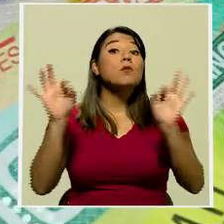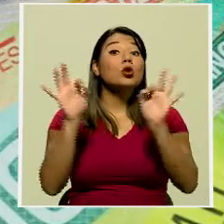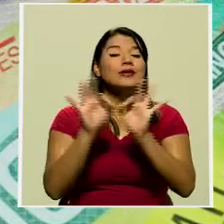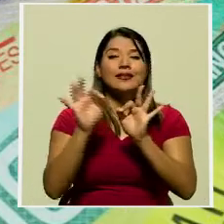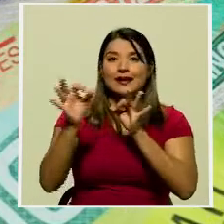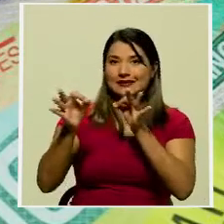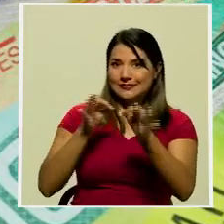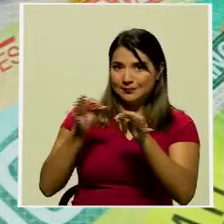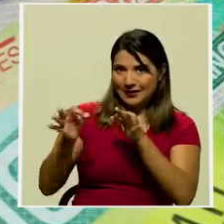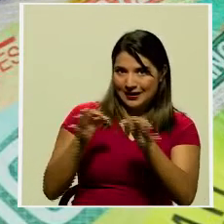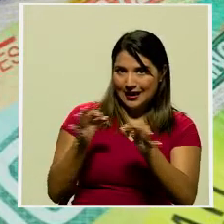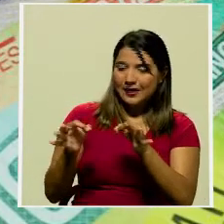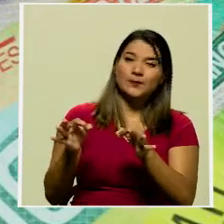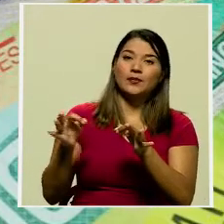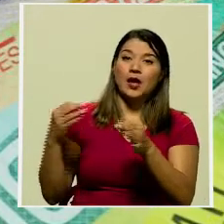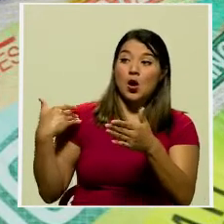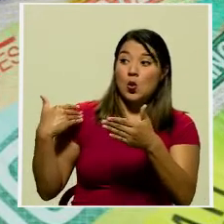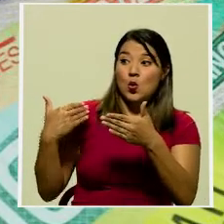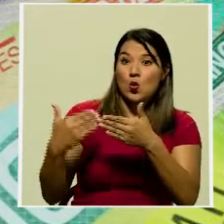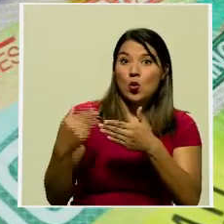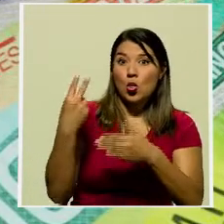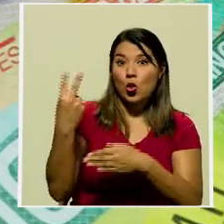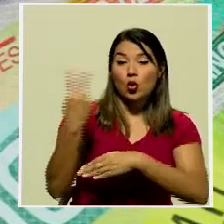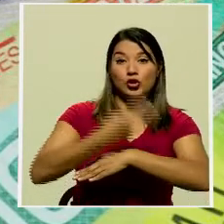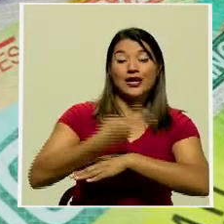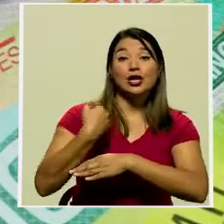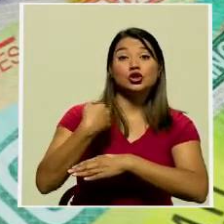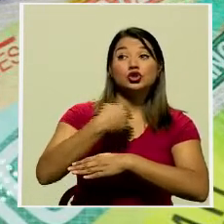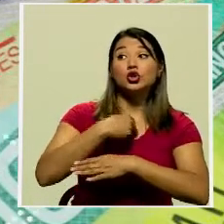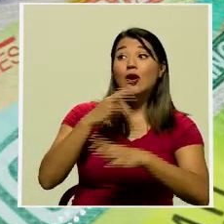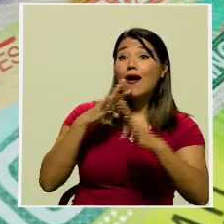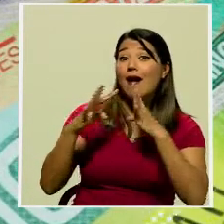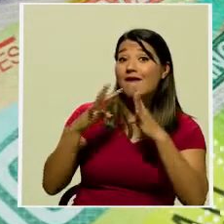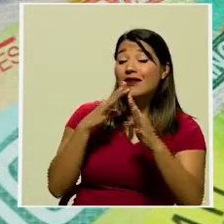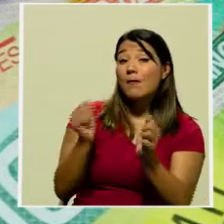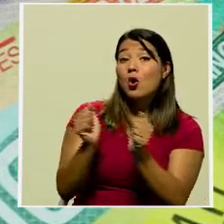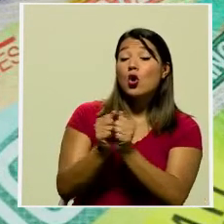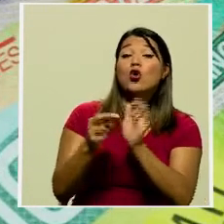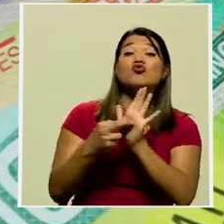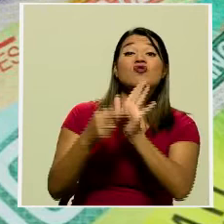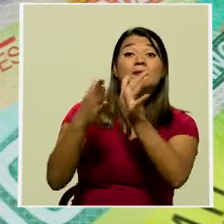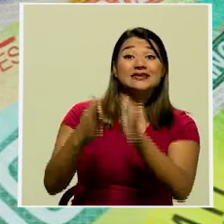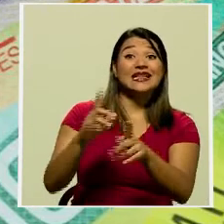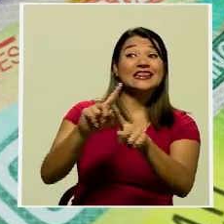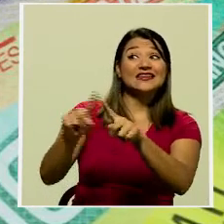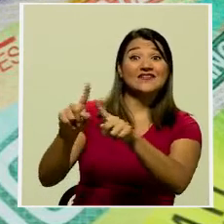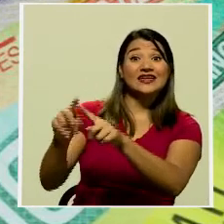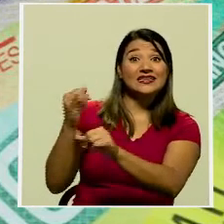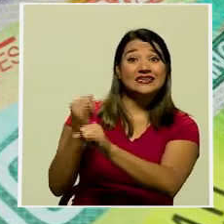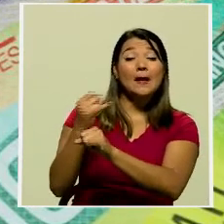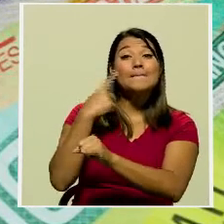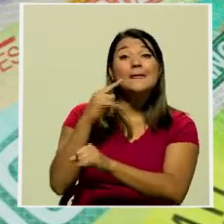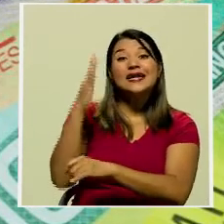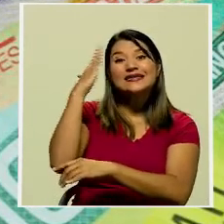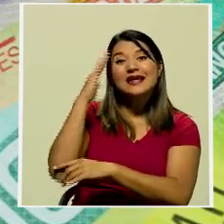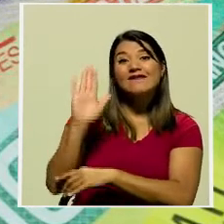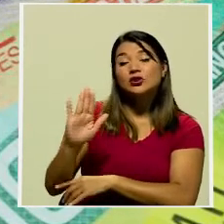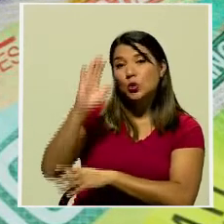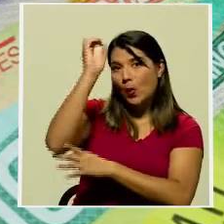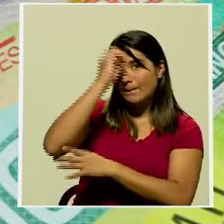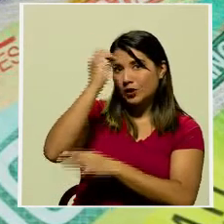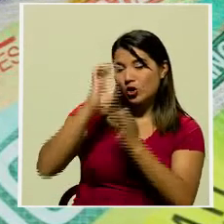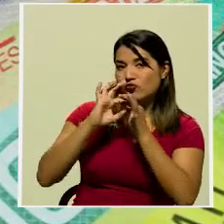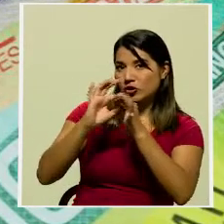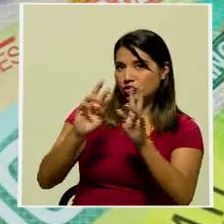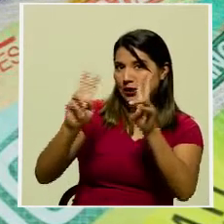que a lo largo de estos 2 días estuvimos conversando con algunos representantes de las instituciones para buscar una opinión sobre este tema. En caso